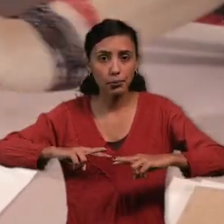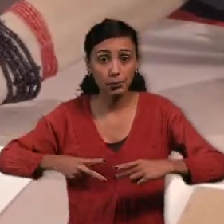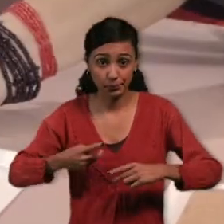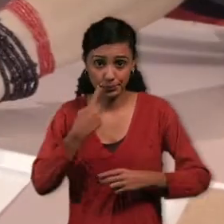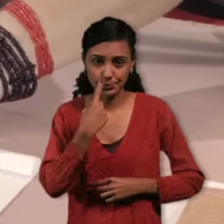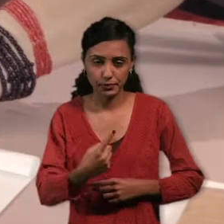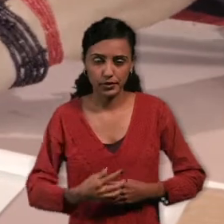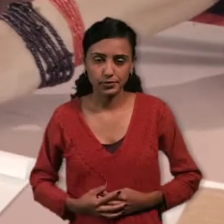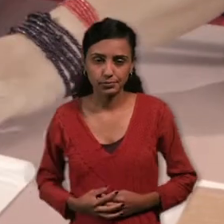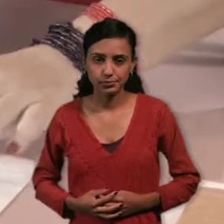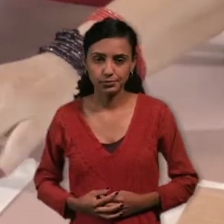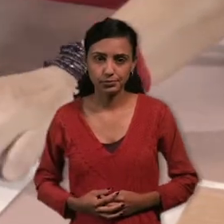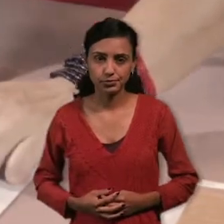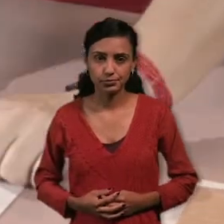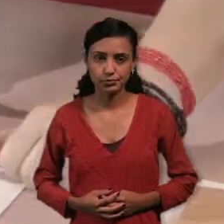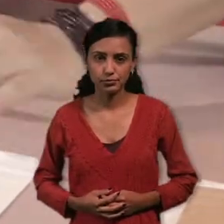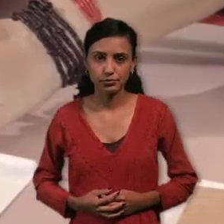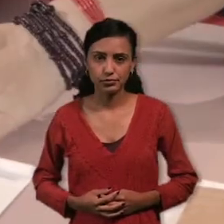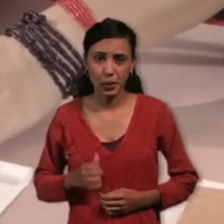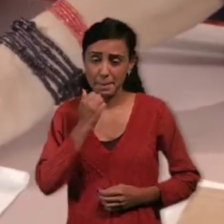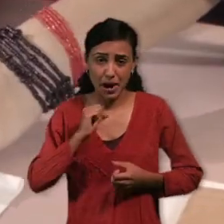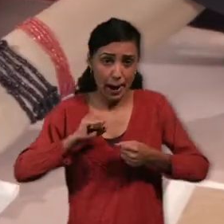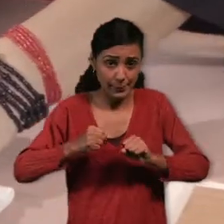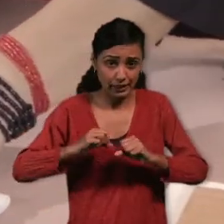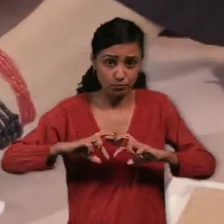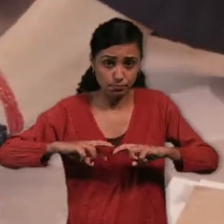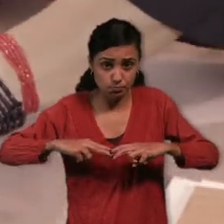la hoja y lo hacemos lo más apretado que podamos.